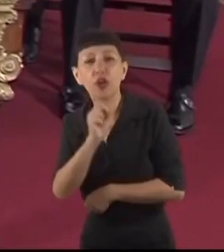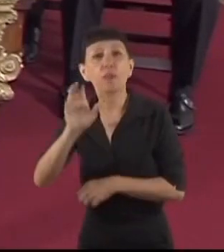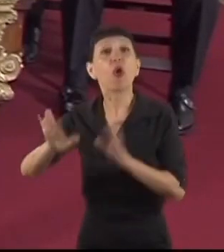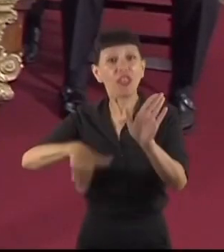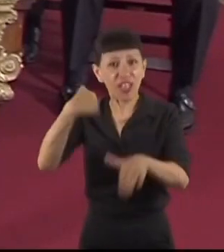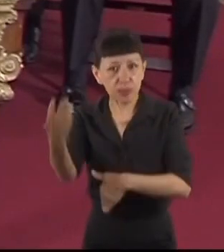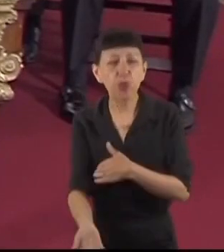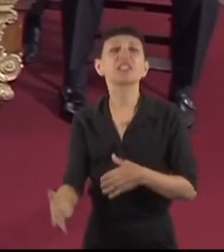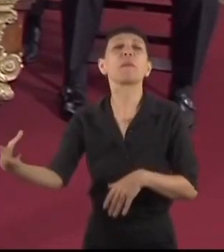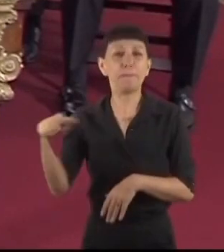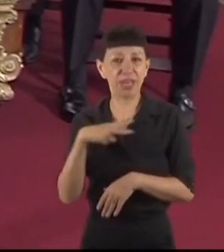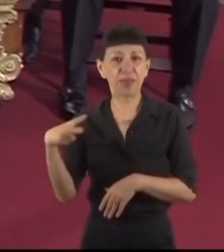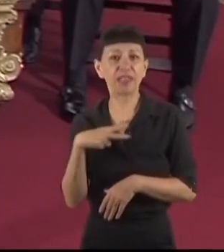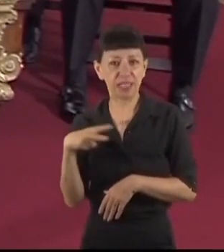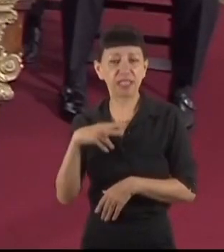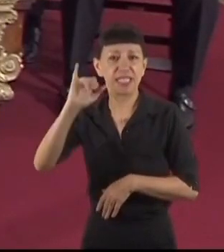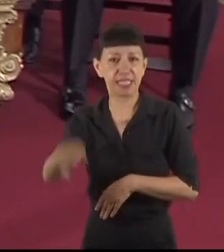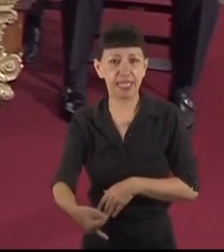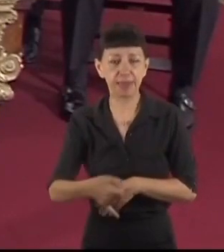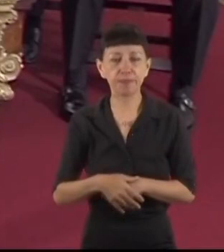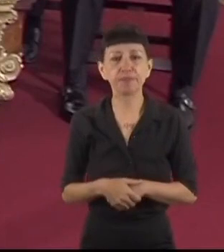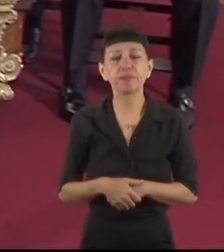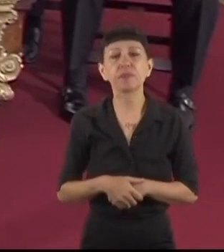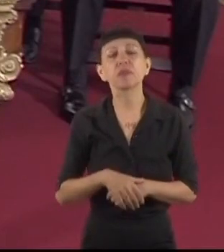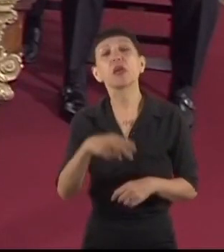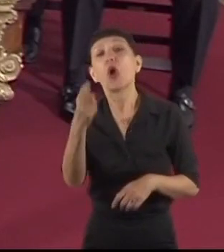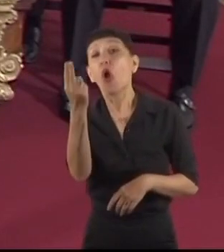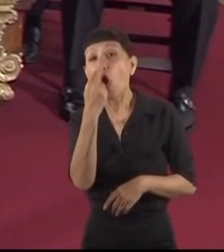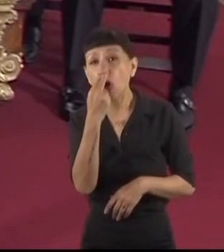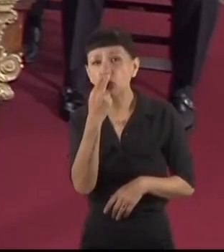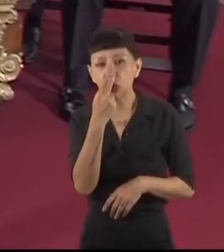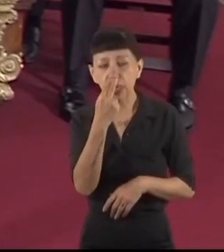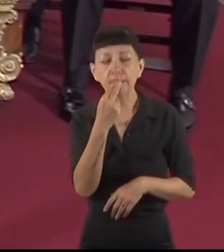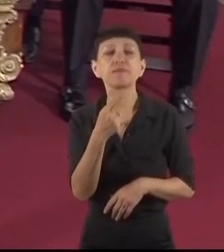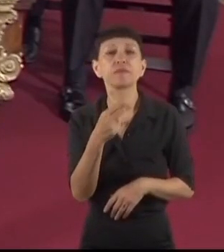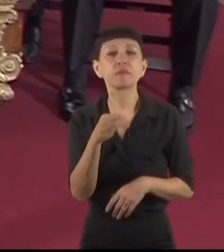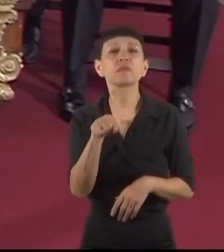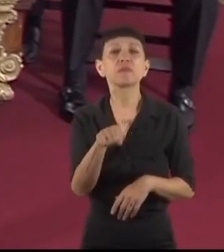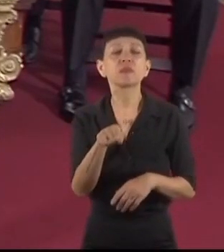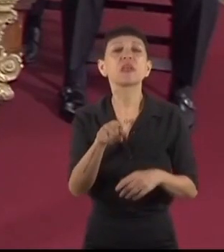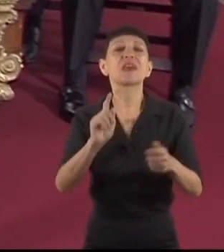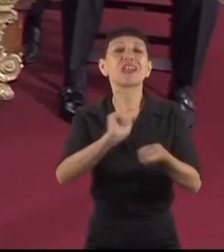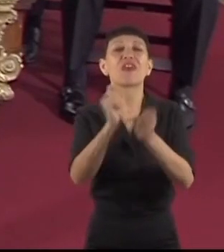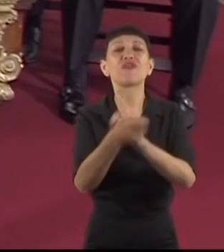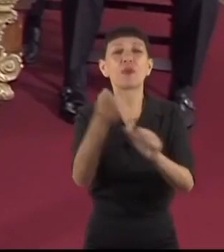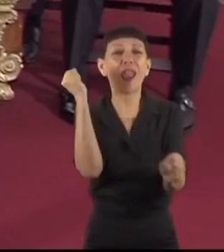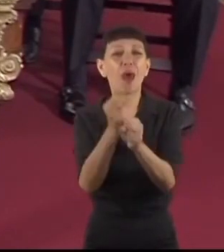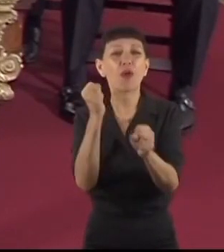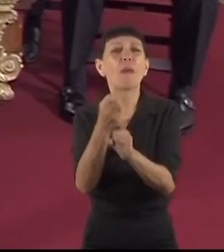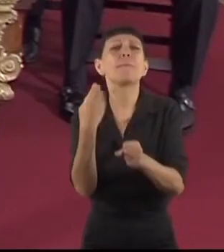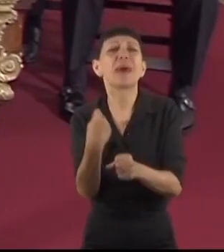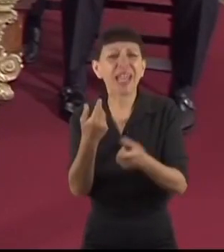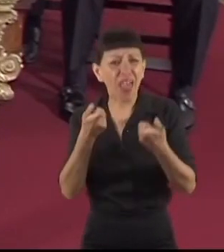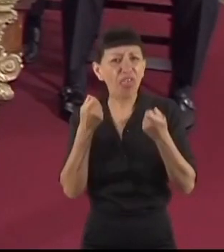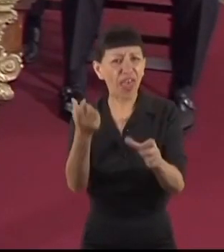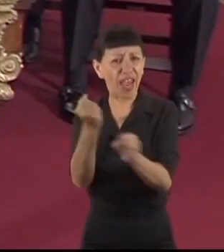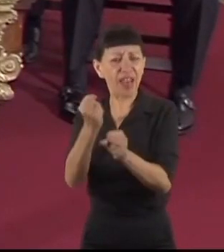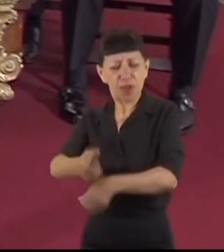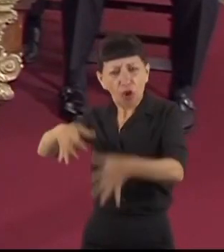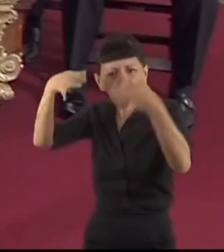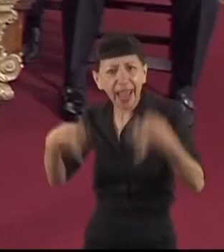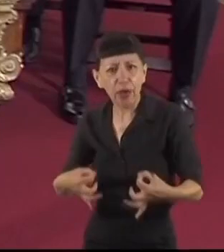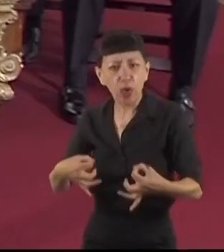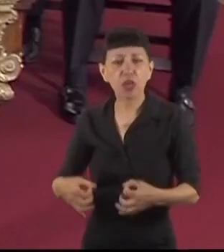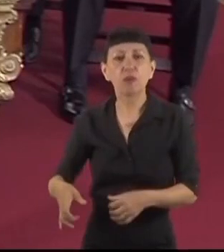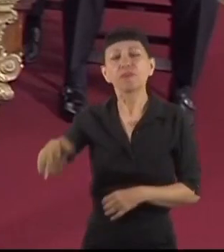privatización 11 modernización del régimen laboral para facilitar el proceso de generación de empleo Genuino